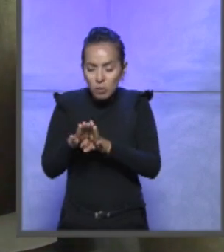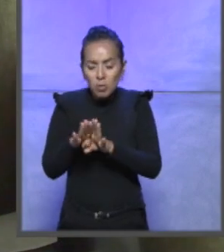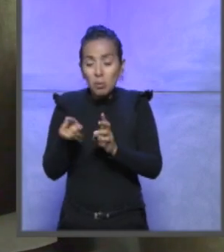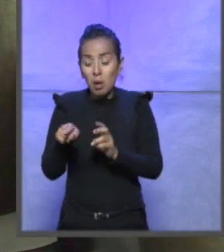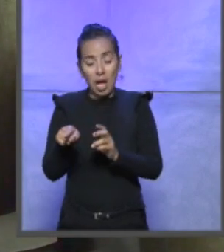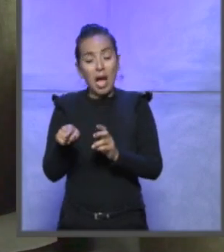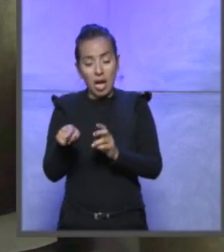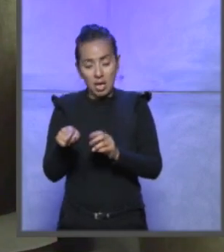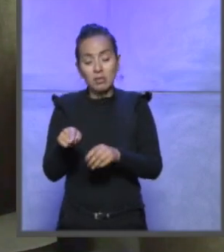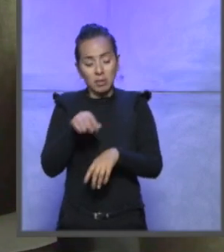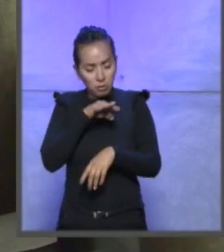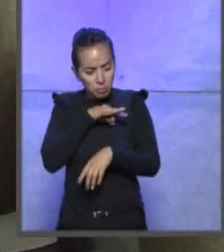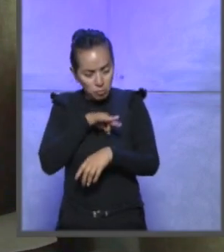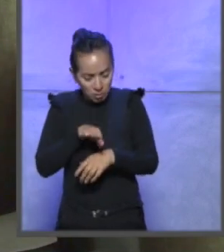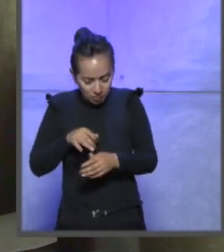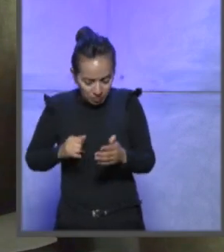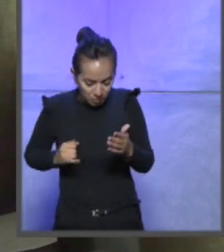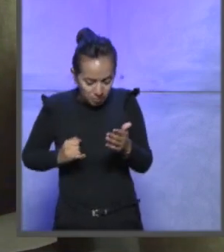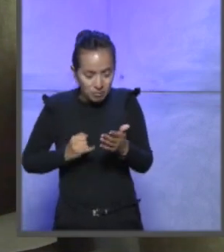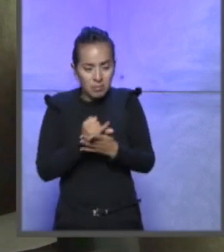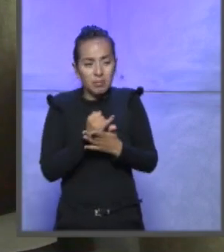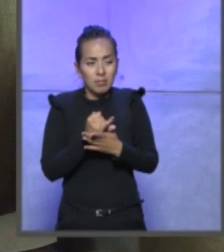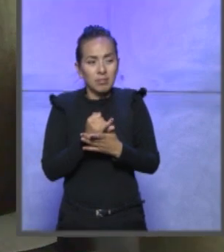significa tener capacidad de decisión.